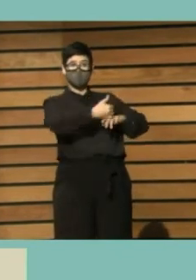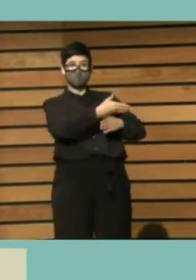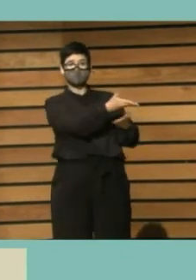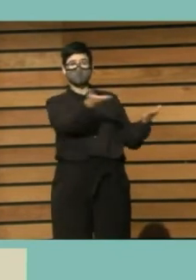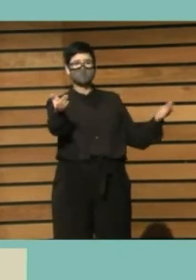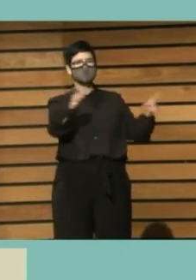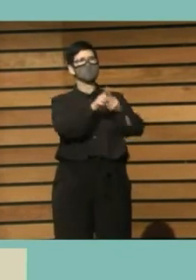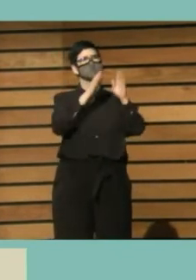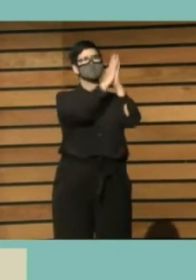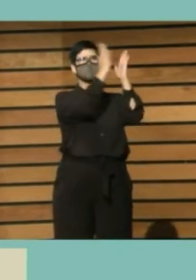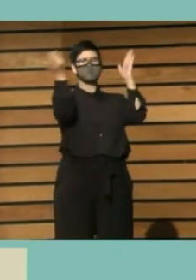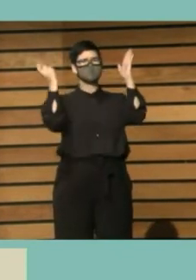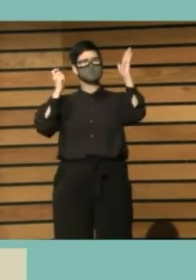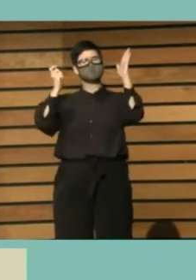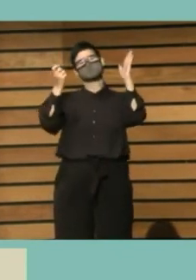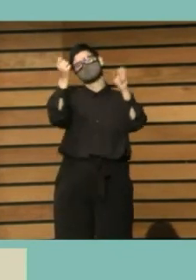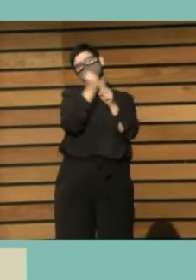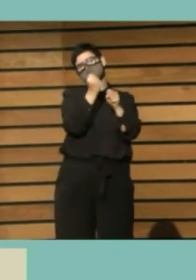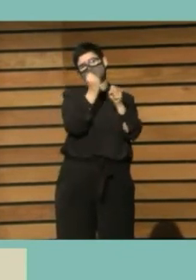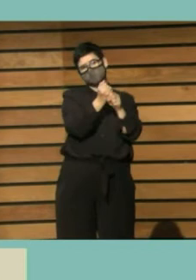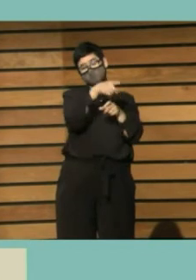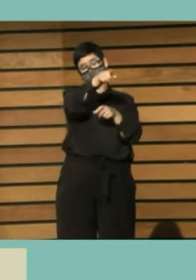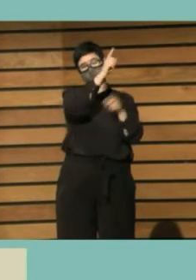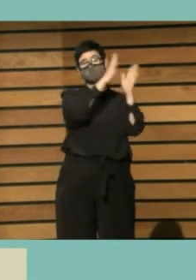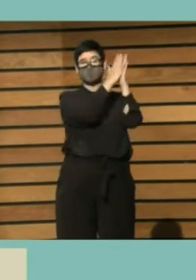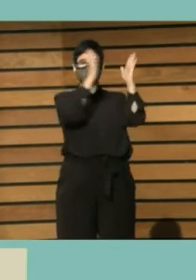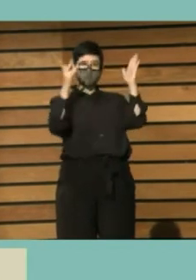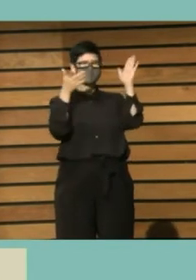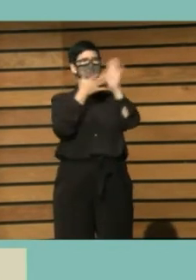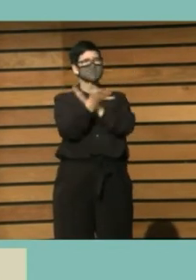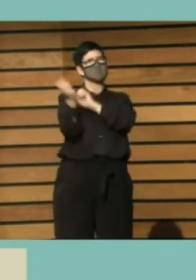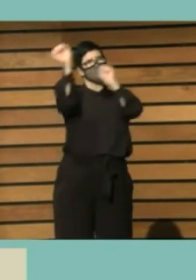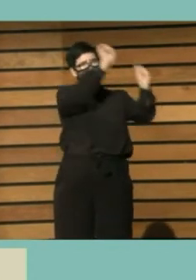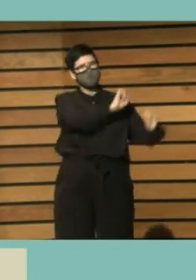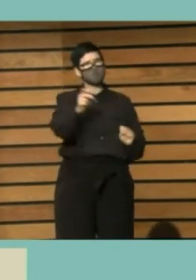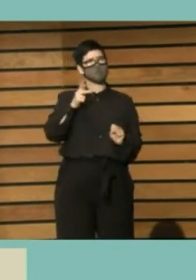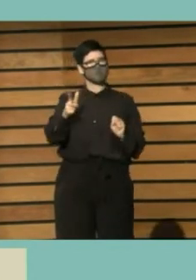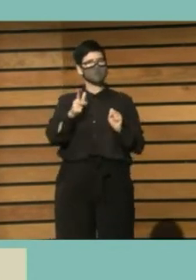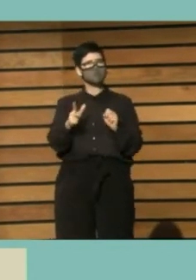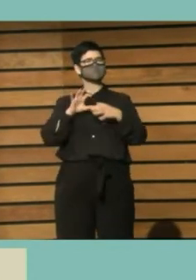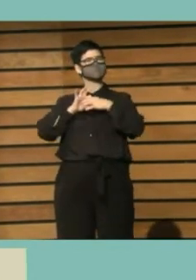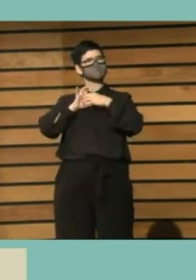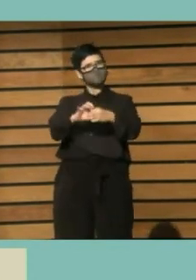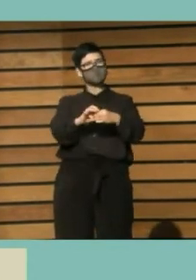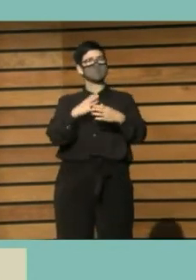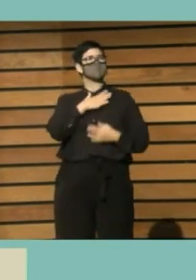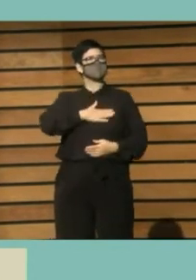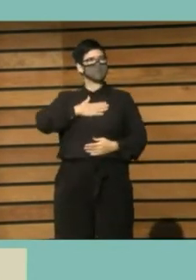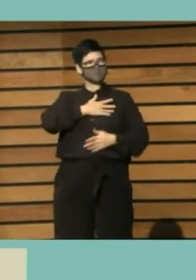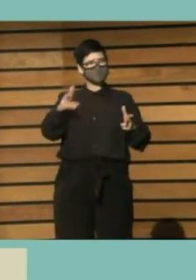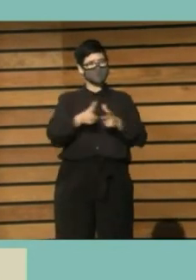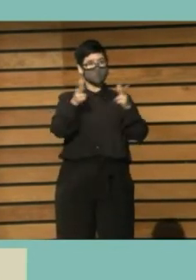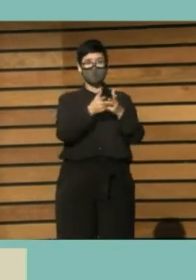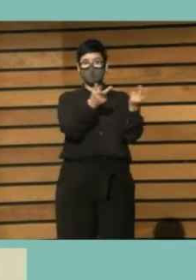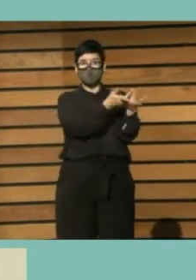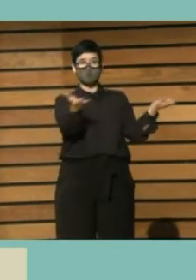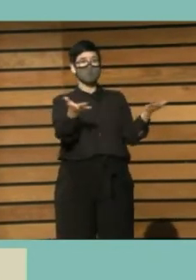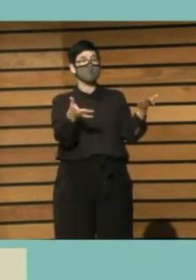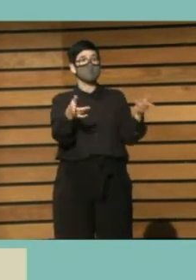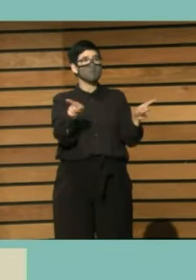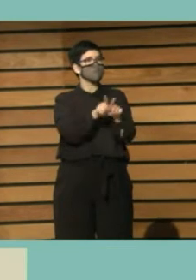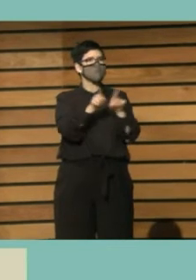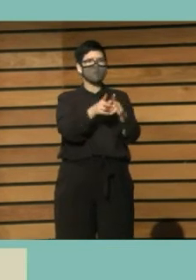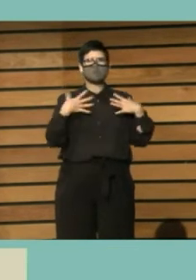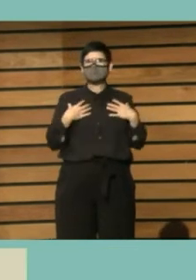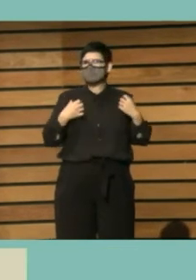de los valores comunes, proveedora de la información vinculada al bienestar social, como la sanidad, lo hemos visto ahora con la pandemia, el